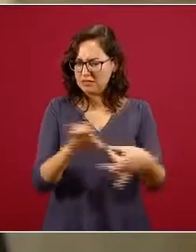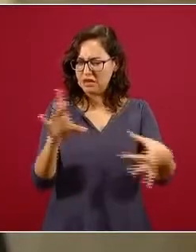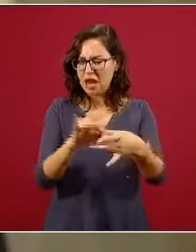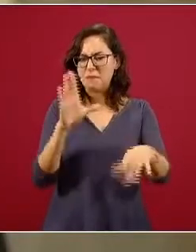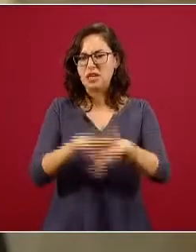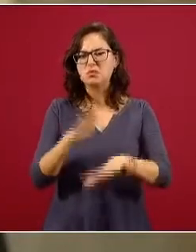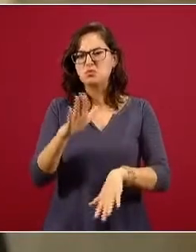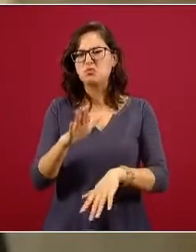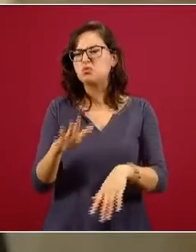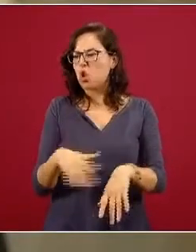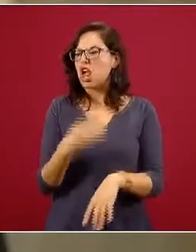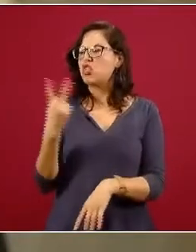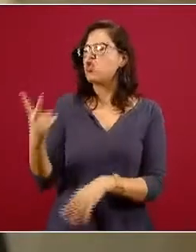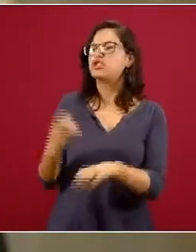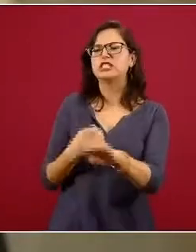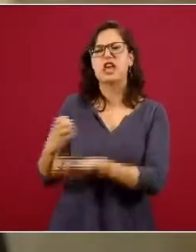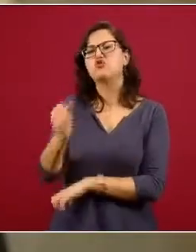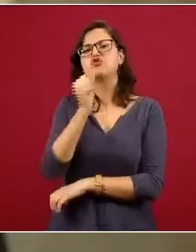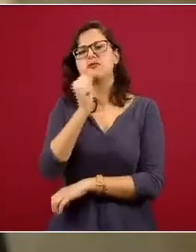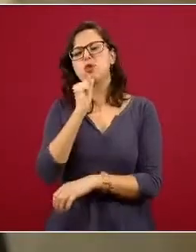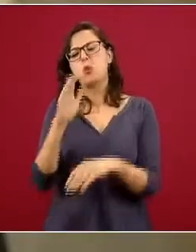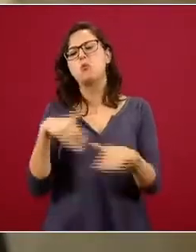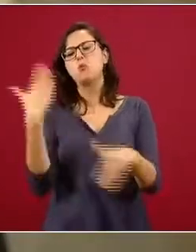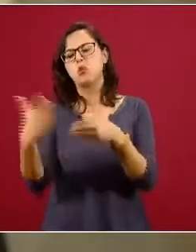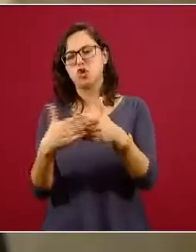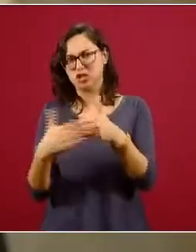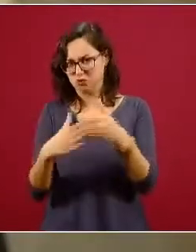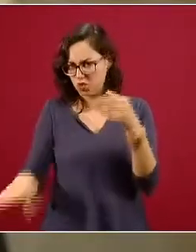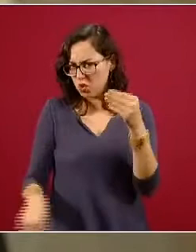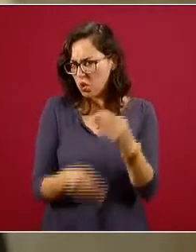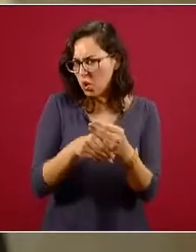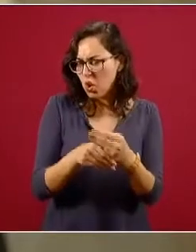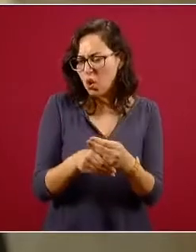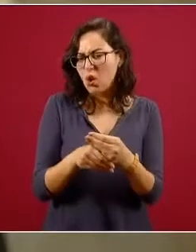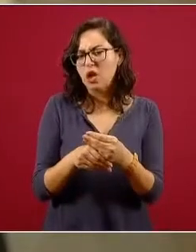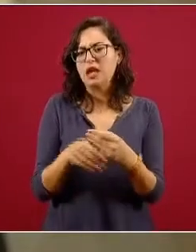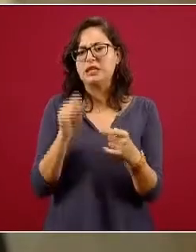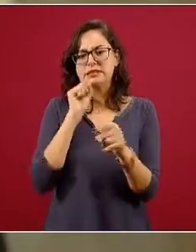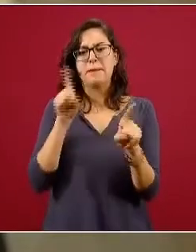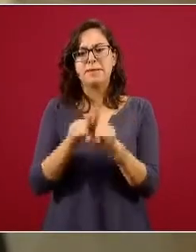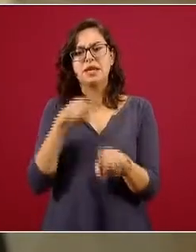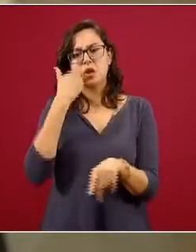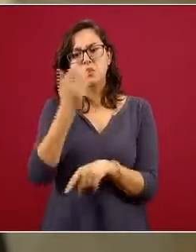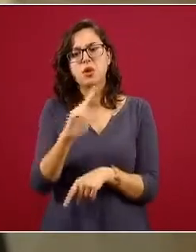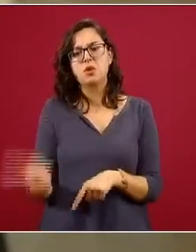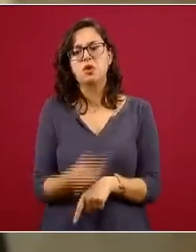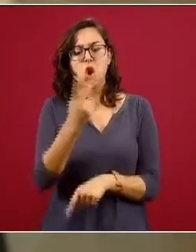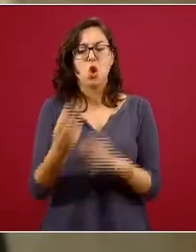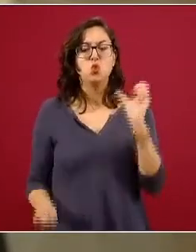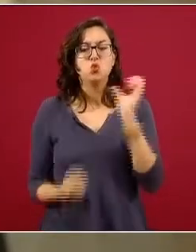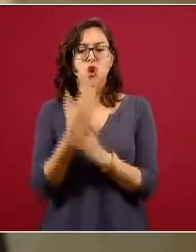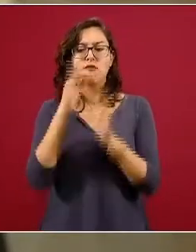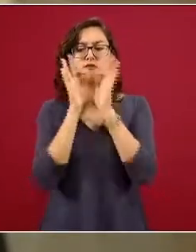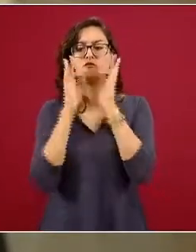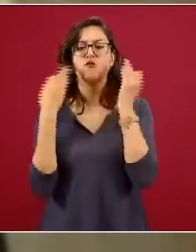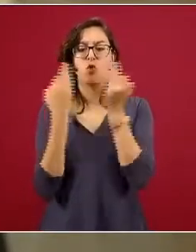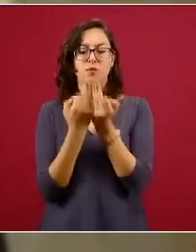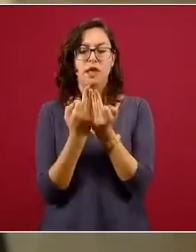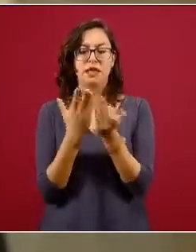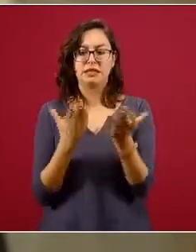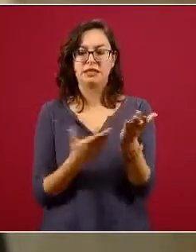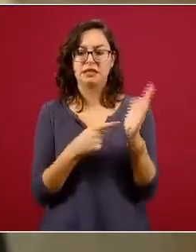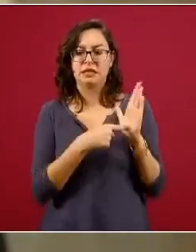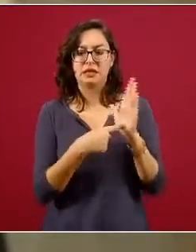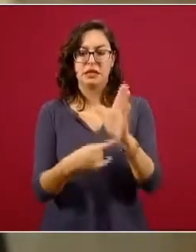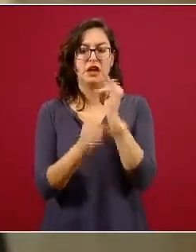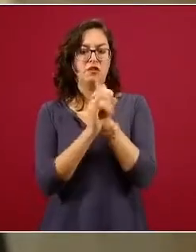no se contemplaron y si se van a incorporar en los siguientes reportes. Y también quiero saber si con este nuevo esquema de la presentación de datos que han